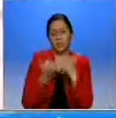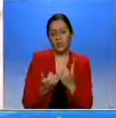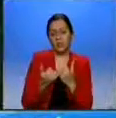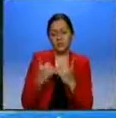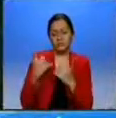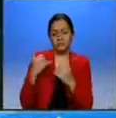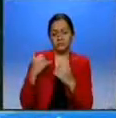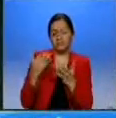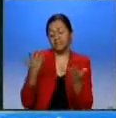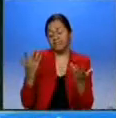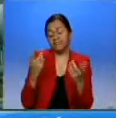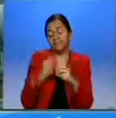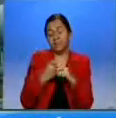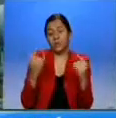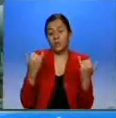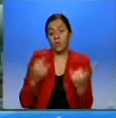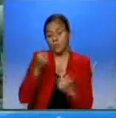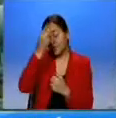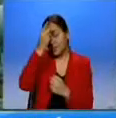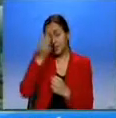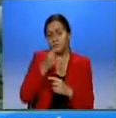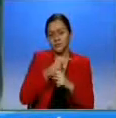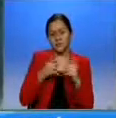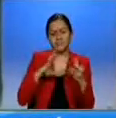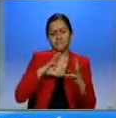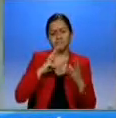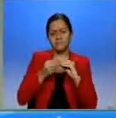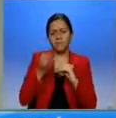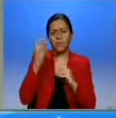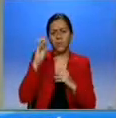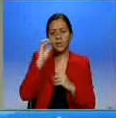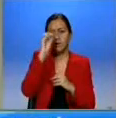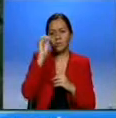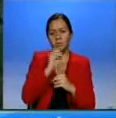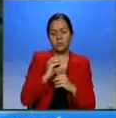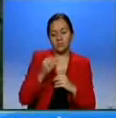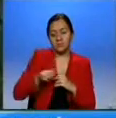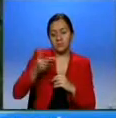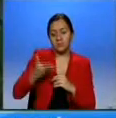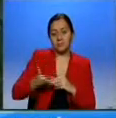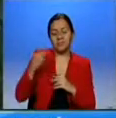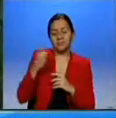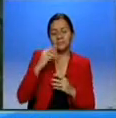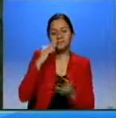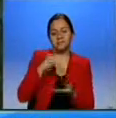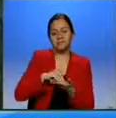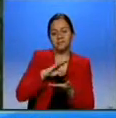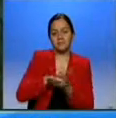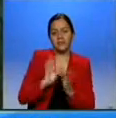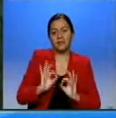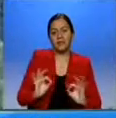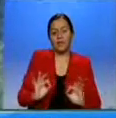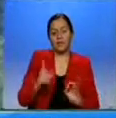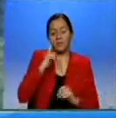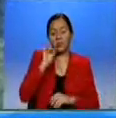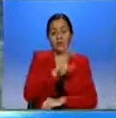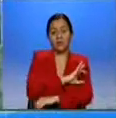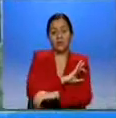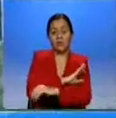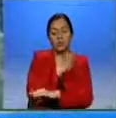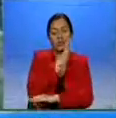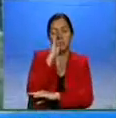arbitrajes la resolución estableció que no correspondía el 40% del monto que había sido fijado previamente por el tribunal